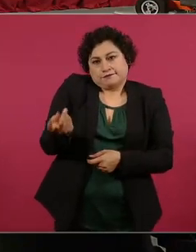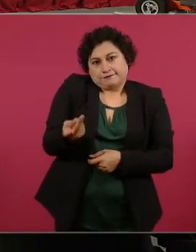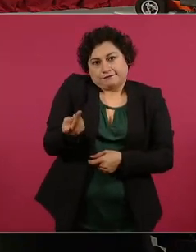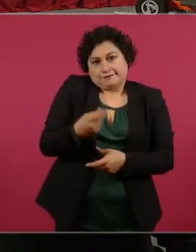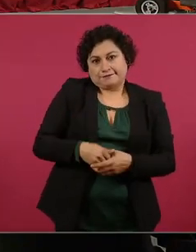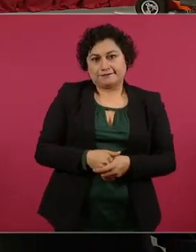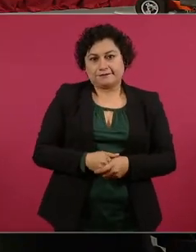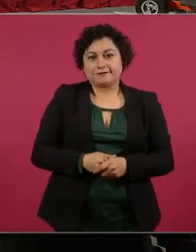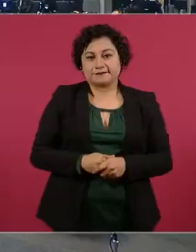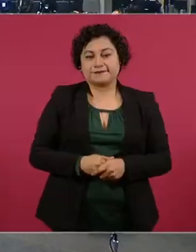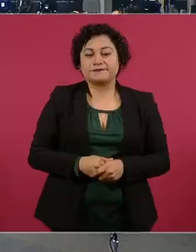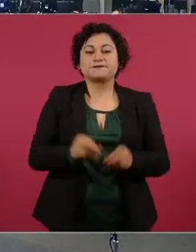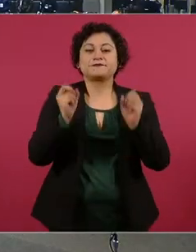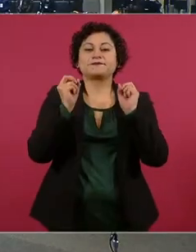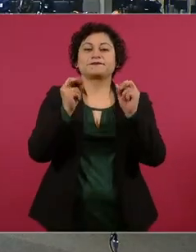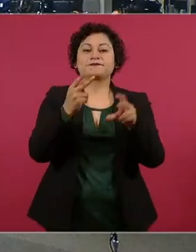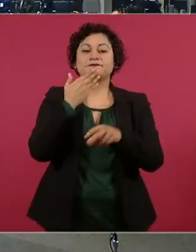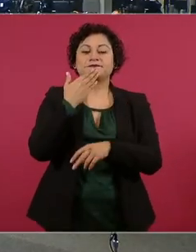Muy bien.